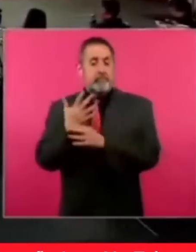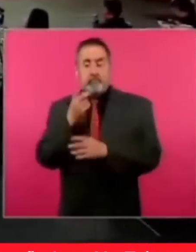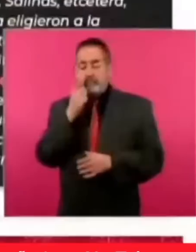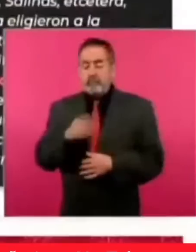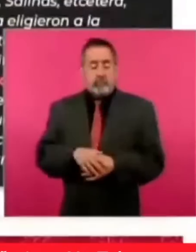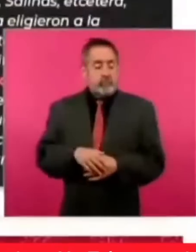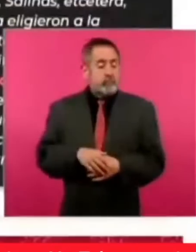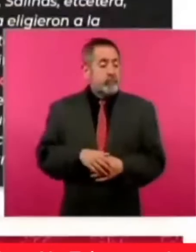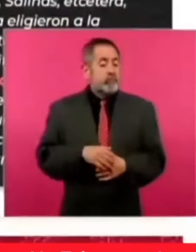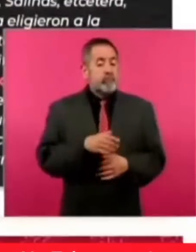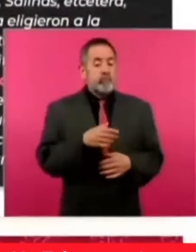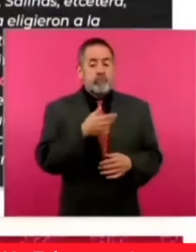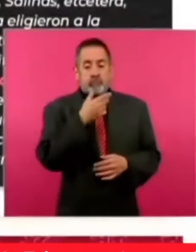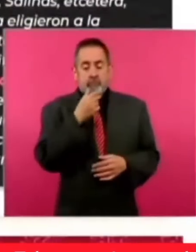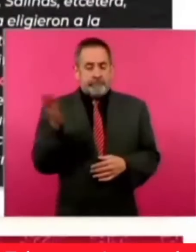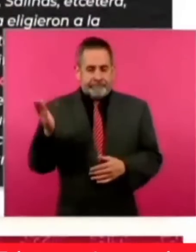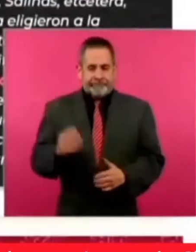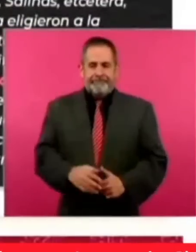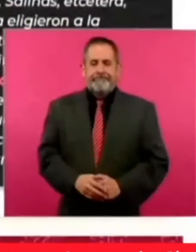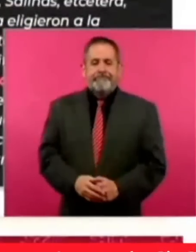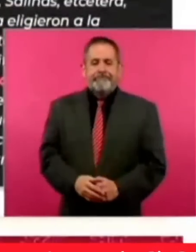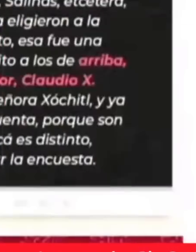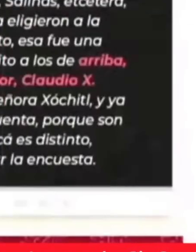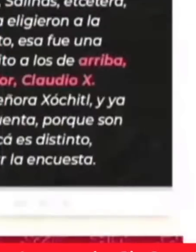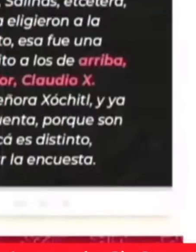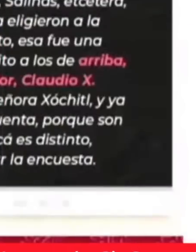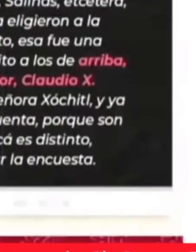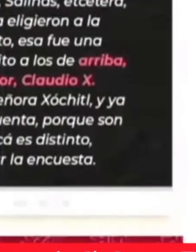impuesto. Y yo dije esto.